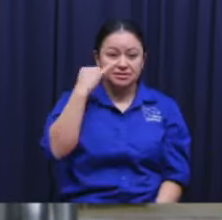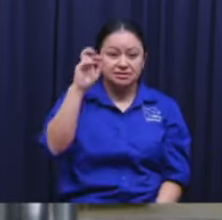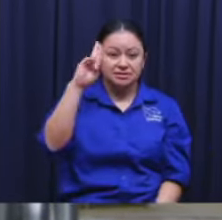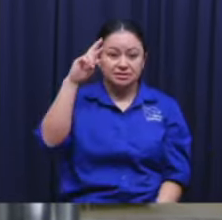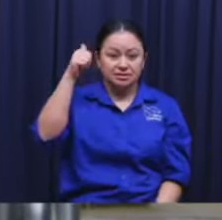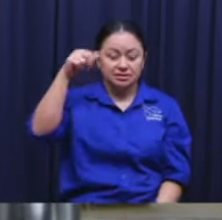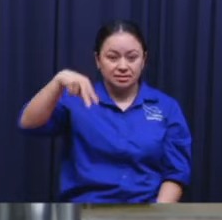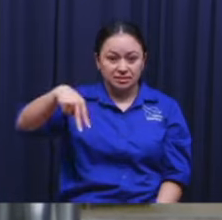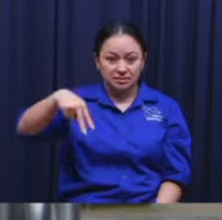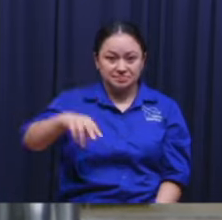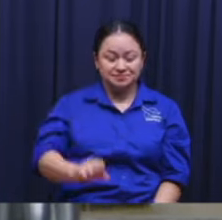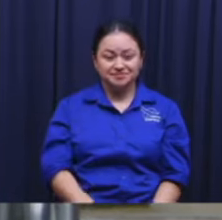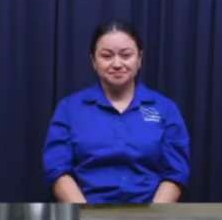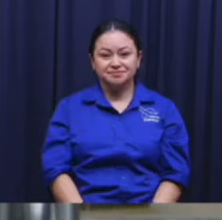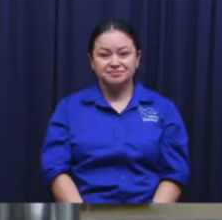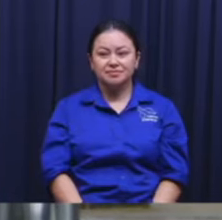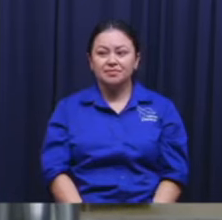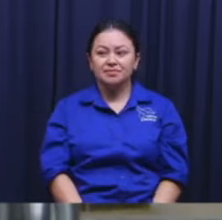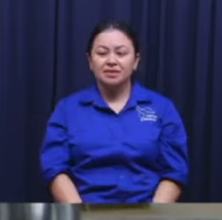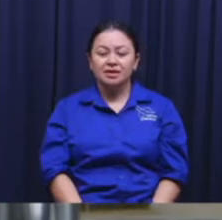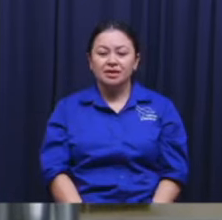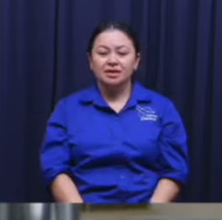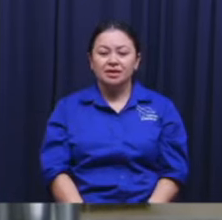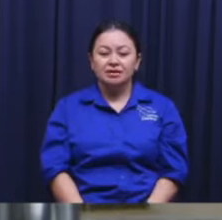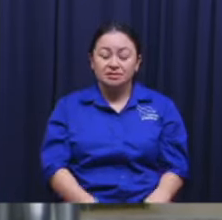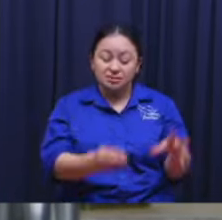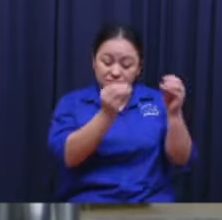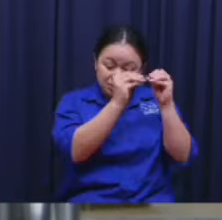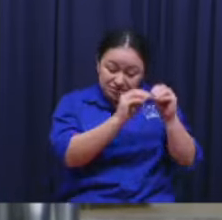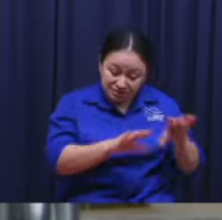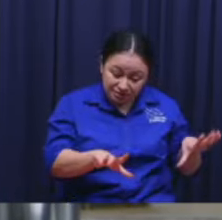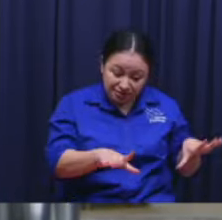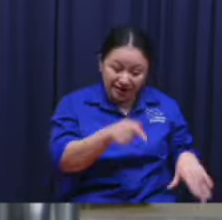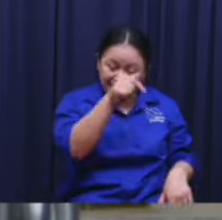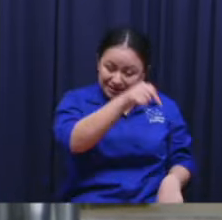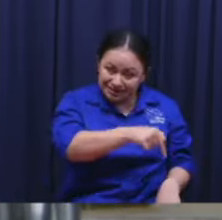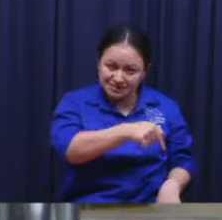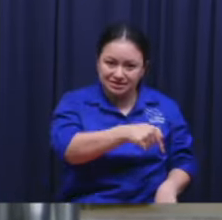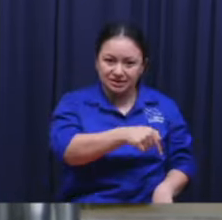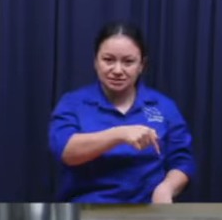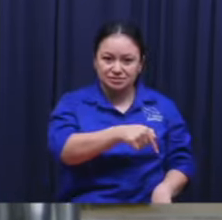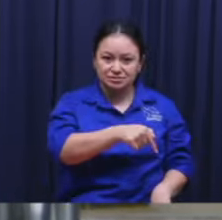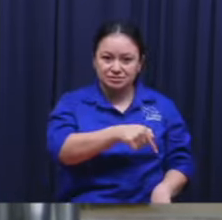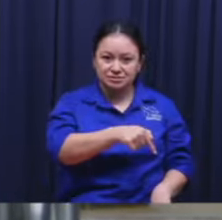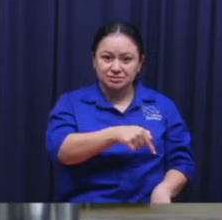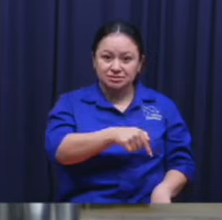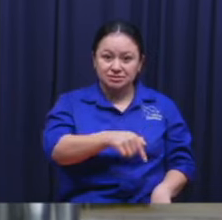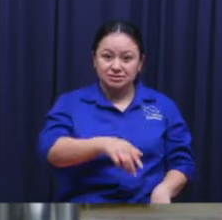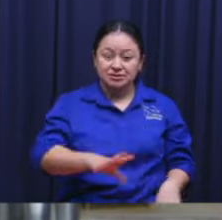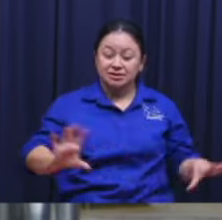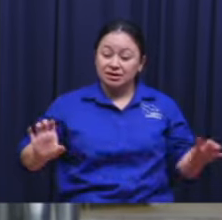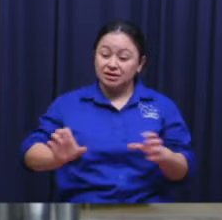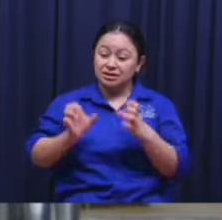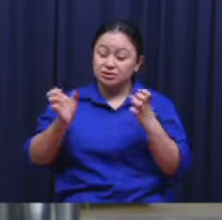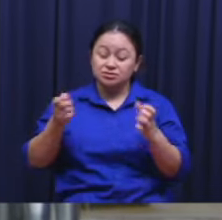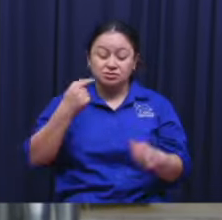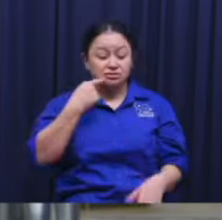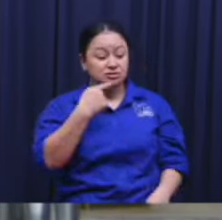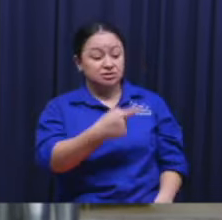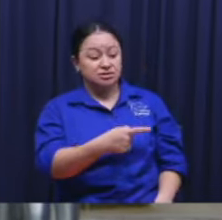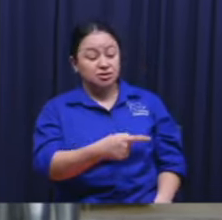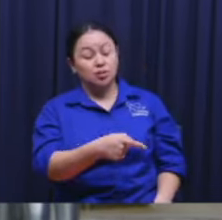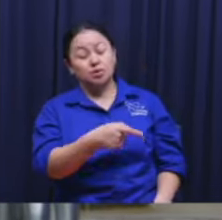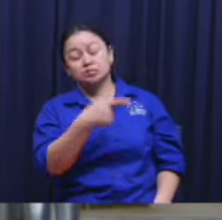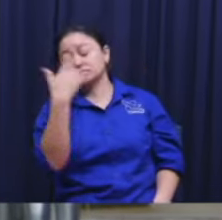Entonces, ahí está, si los hacen pedazos, ahí está Irán. Entonces las otras potencias dicen, ah, si nos metemos con Irán,